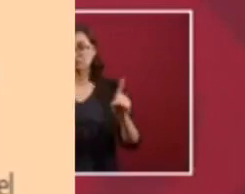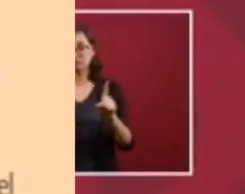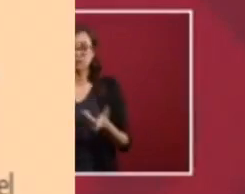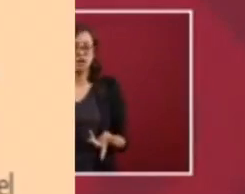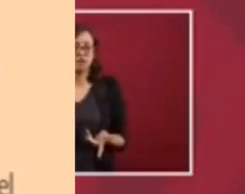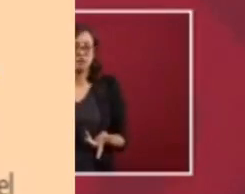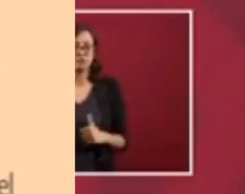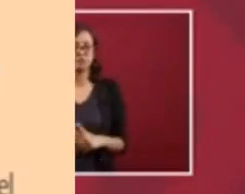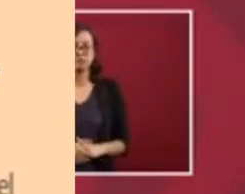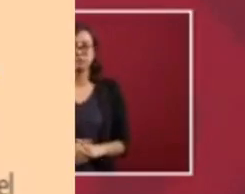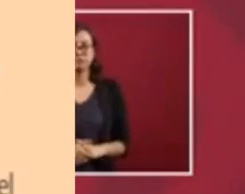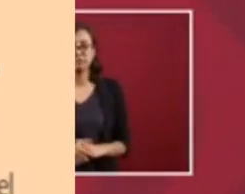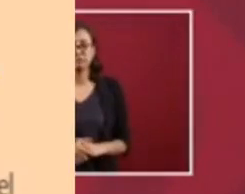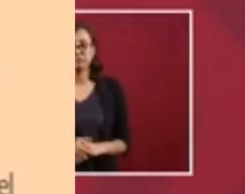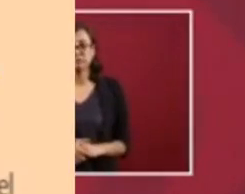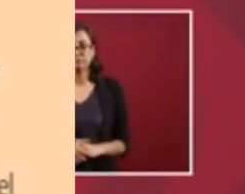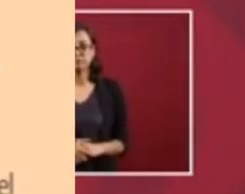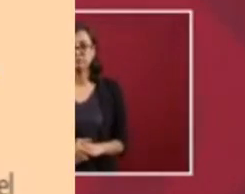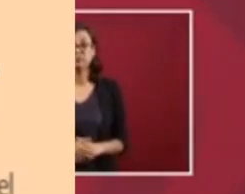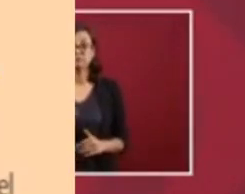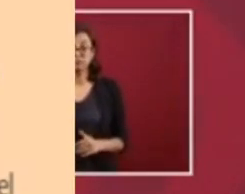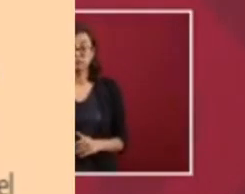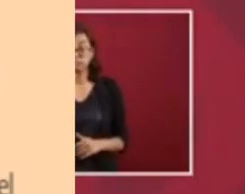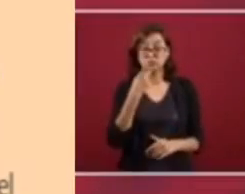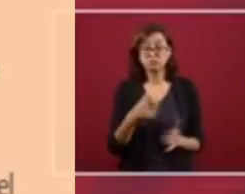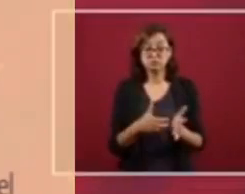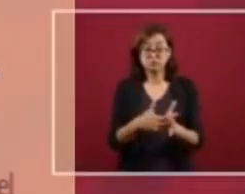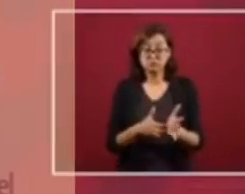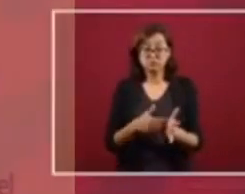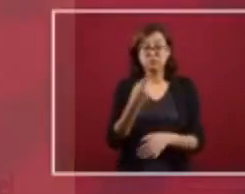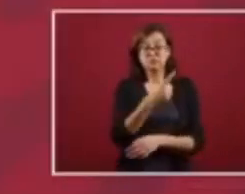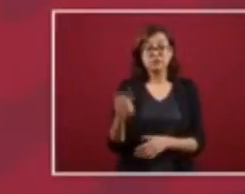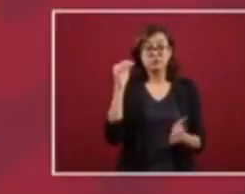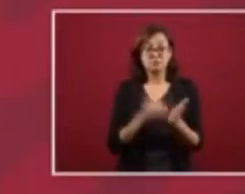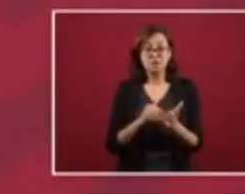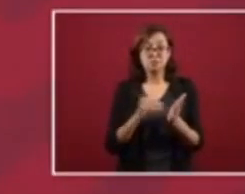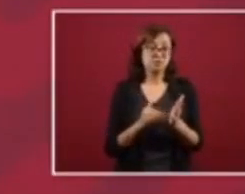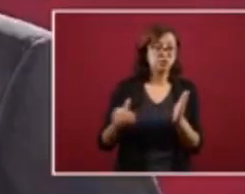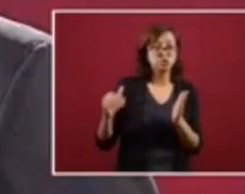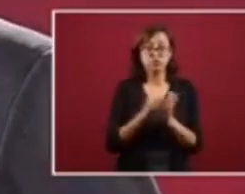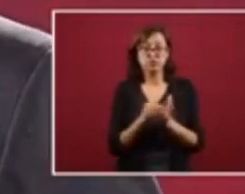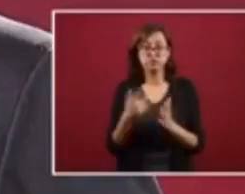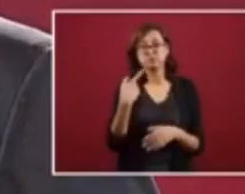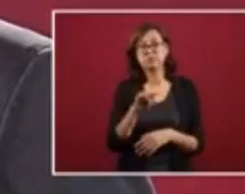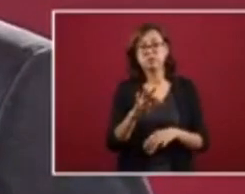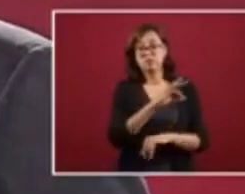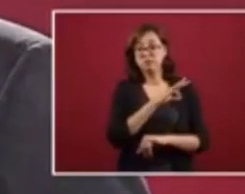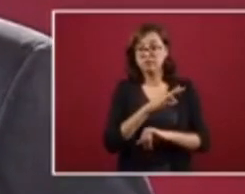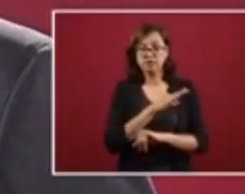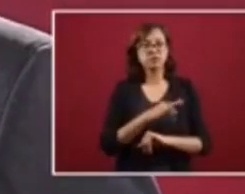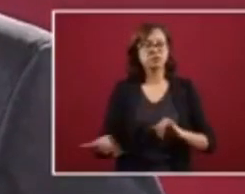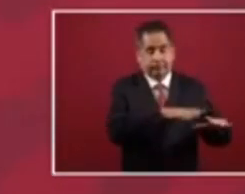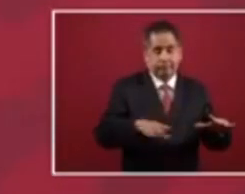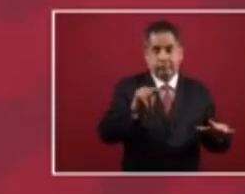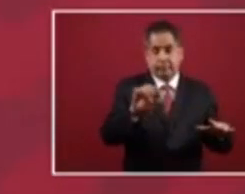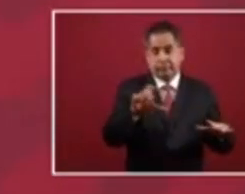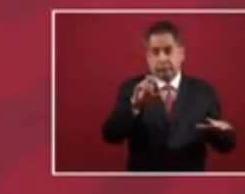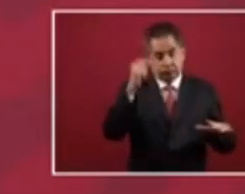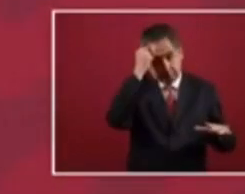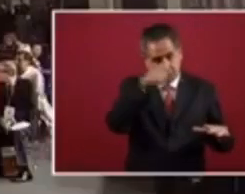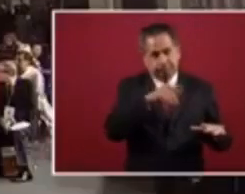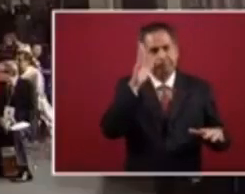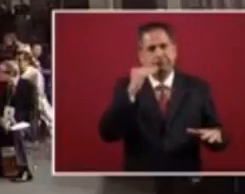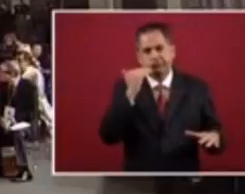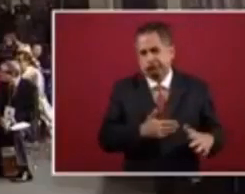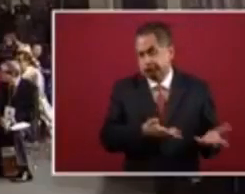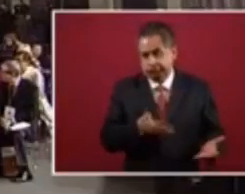de eso. Por eso hablo de un ahorro de 100,000 millones, pero al final vamos a ahorrar mucho más. Pero si se les ordena